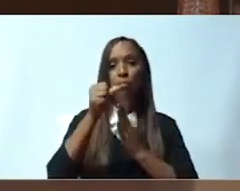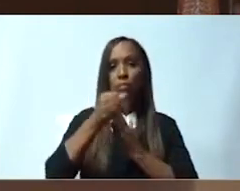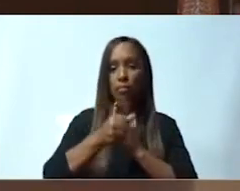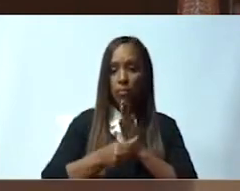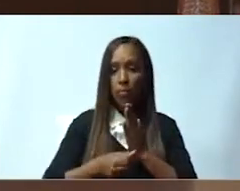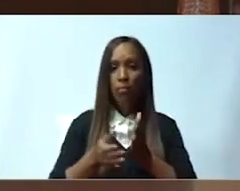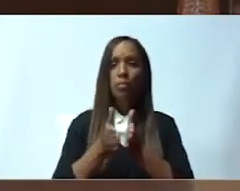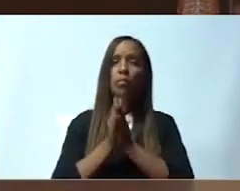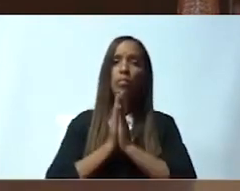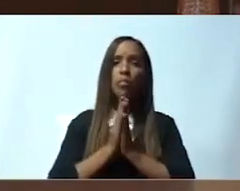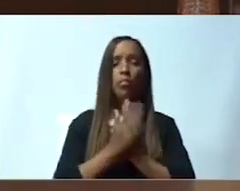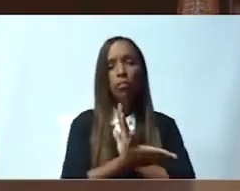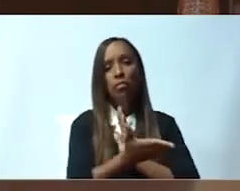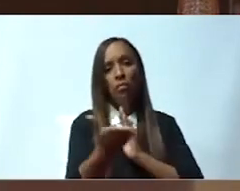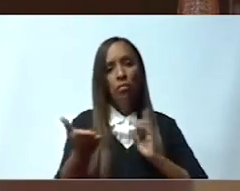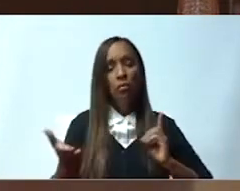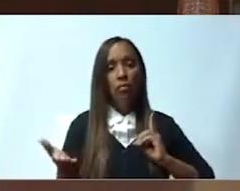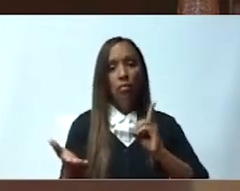Gracias.